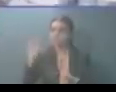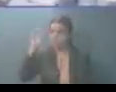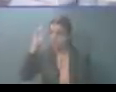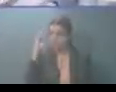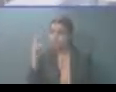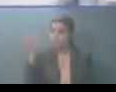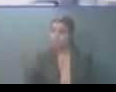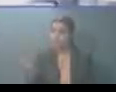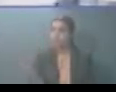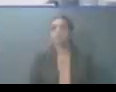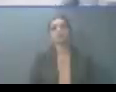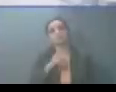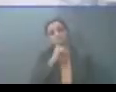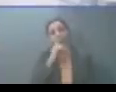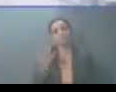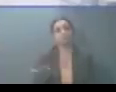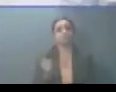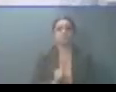eso? Perdón,